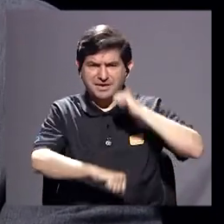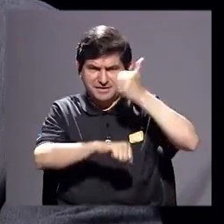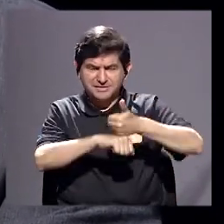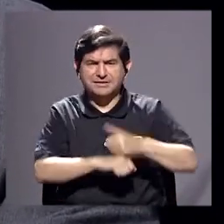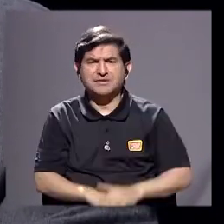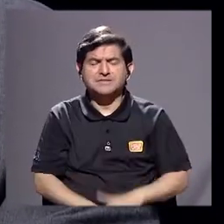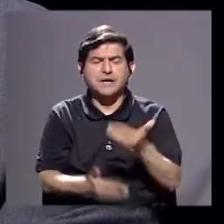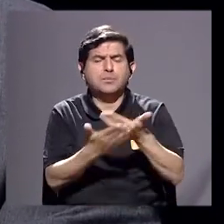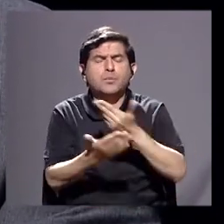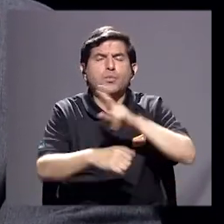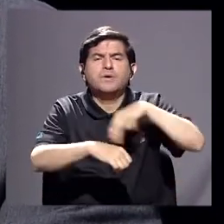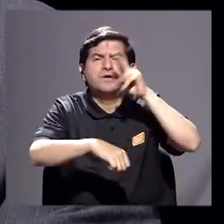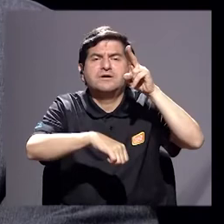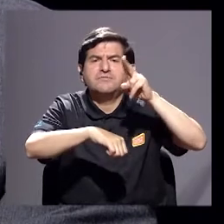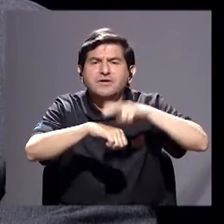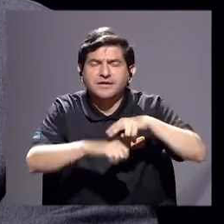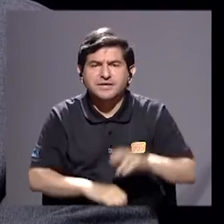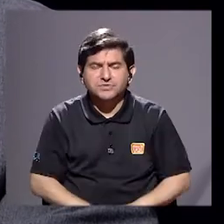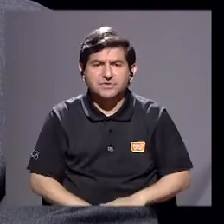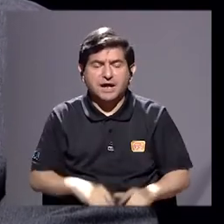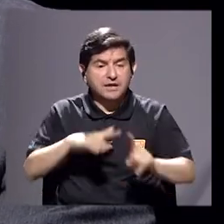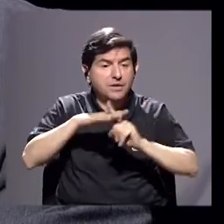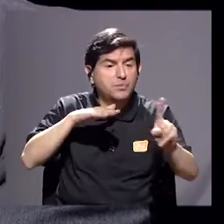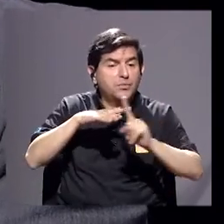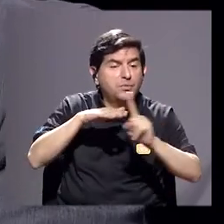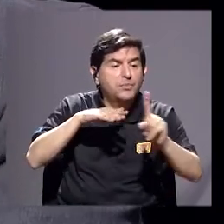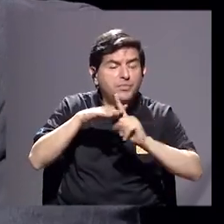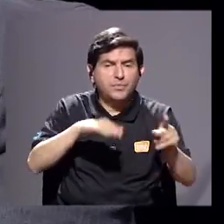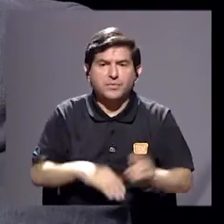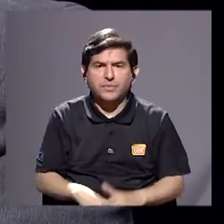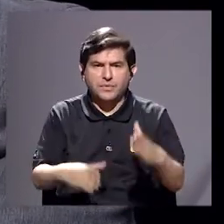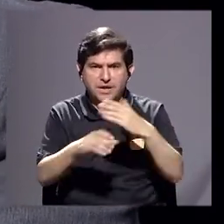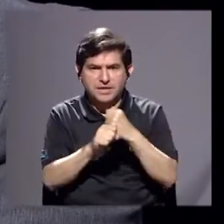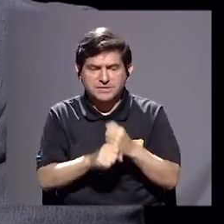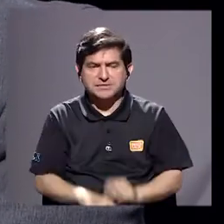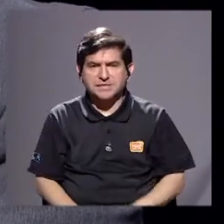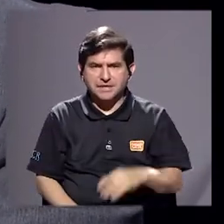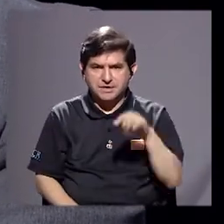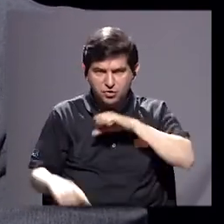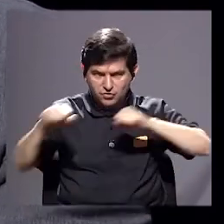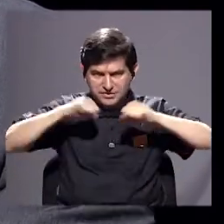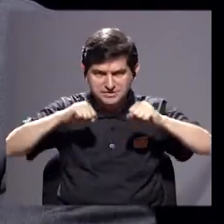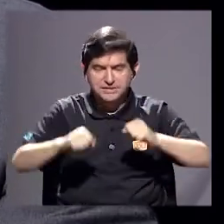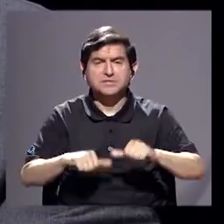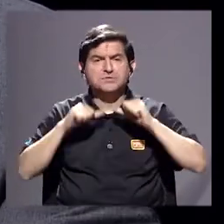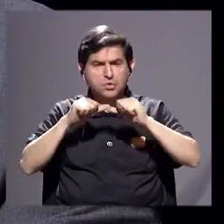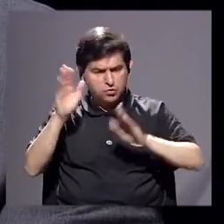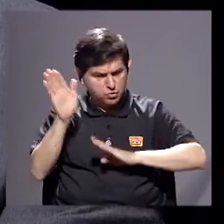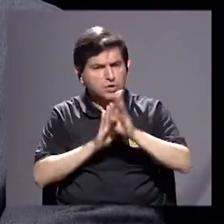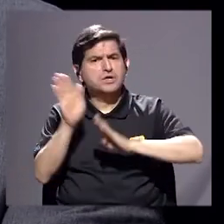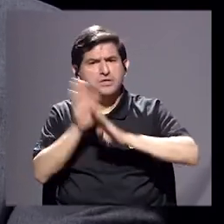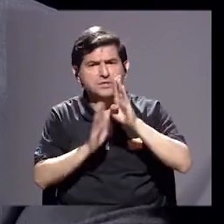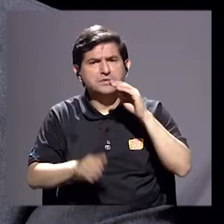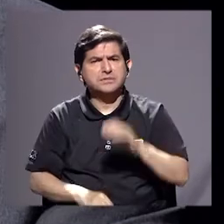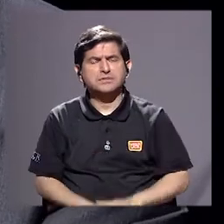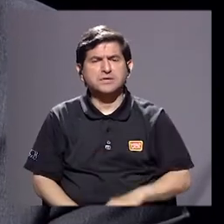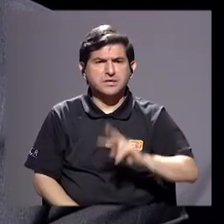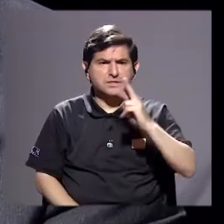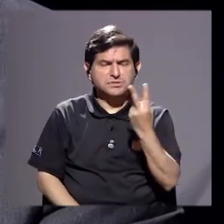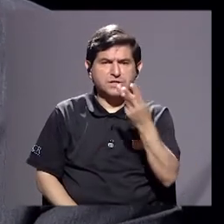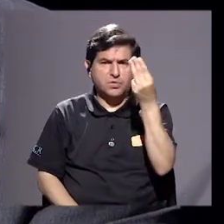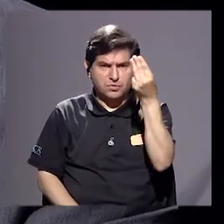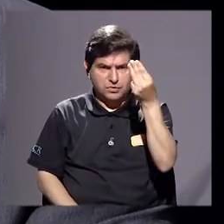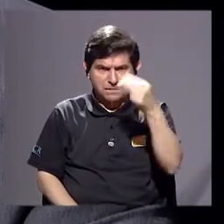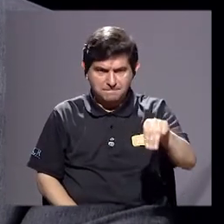de un simulacro nacional de evacuación y en este caso lo hicimos por sismo y que lo vamos a seguir desarrollando cada segundo